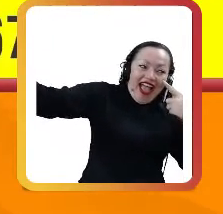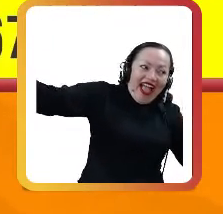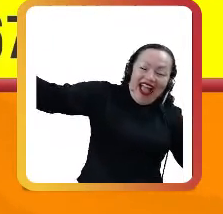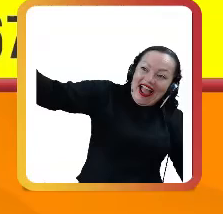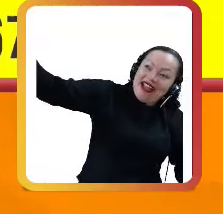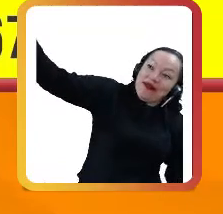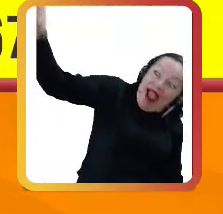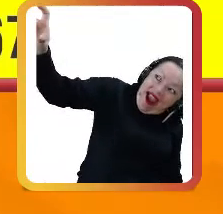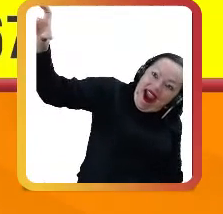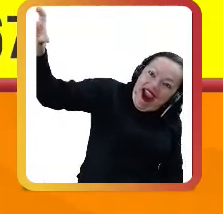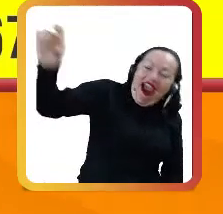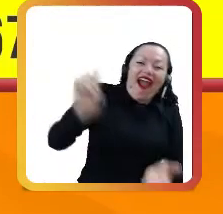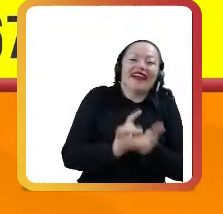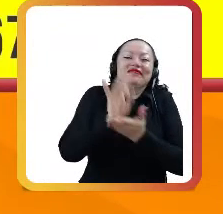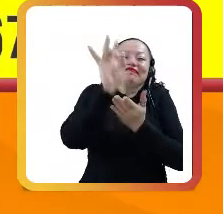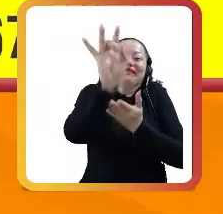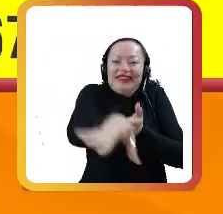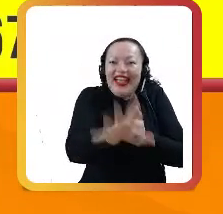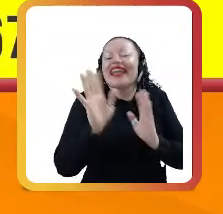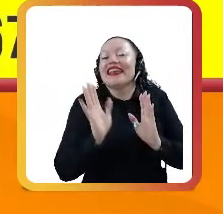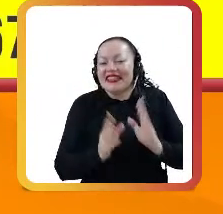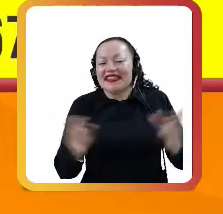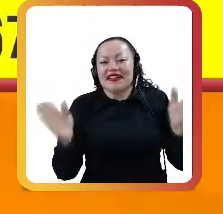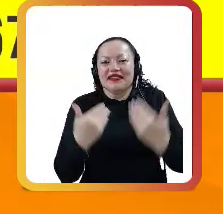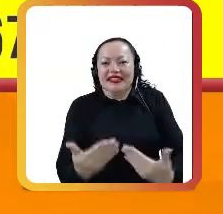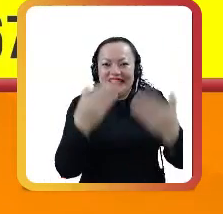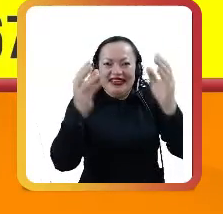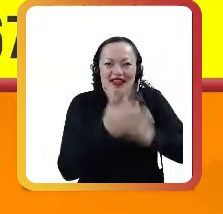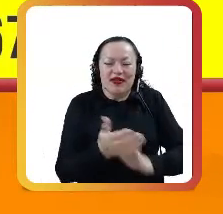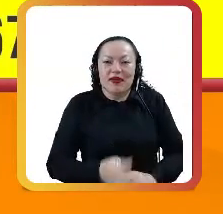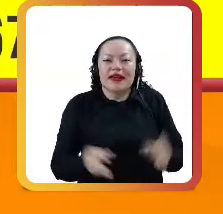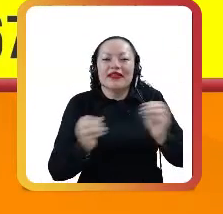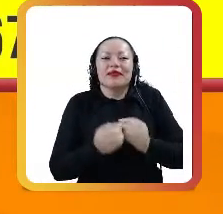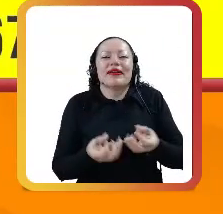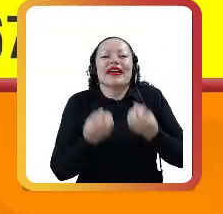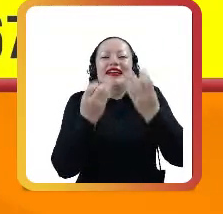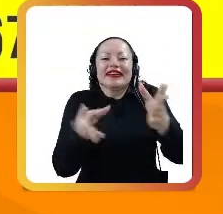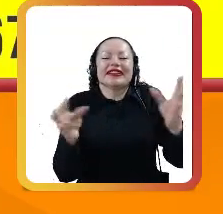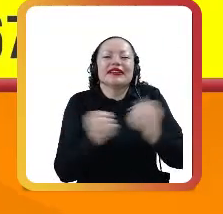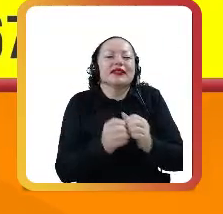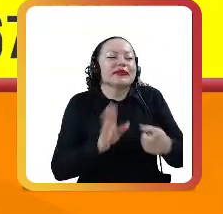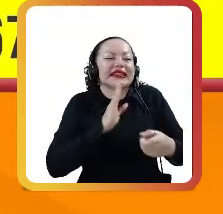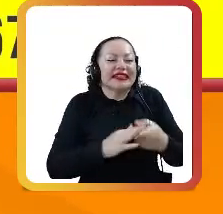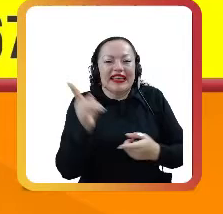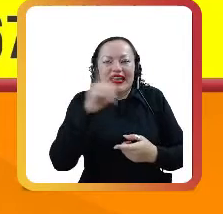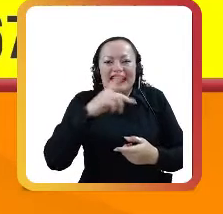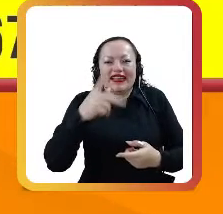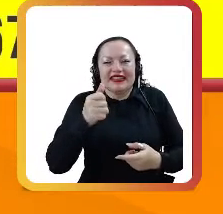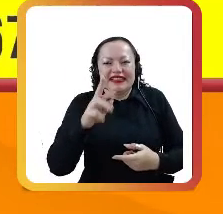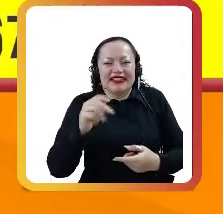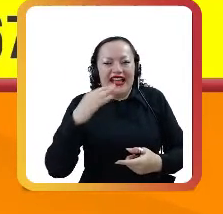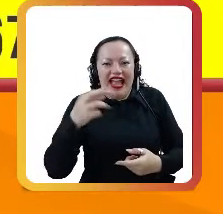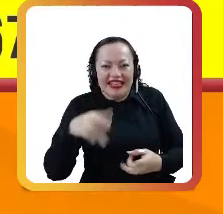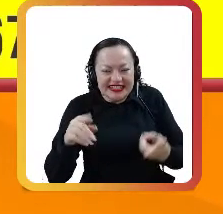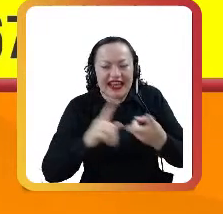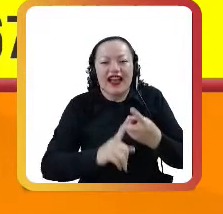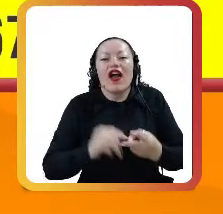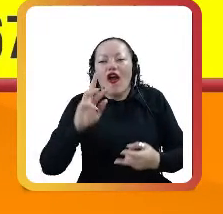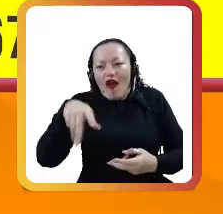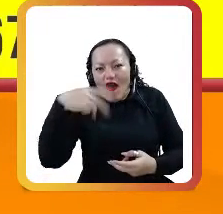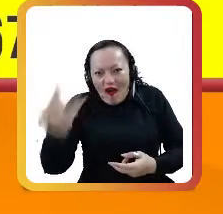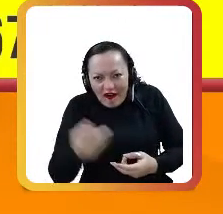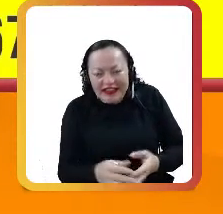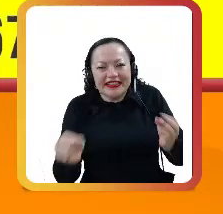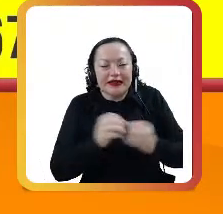programa, pues mejor aún todavía. Entonces, regalito que tenemos, claro, de Escarcha. Es bueno que se vea la persona,